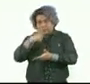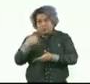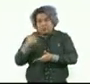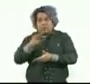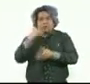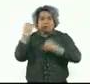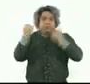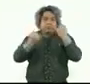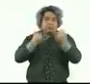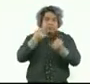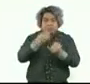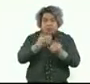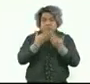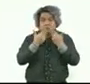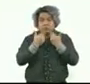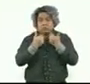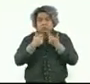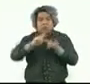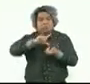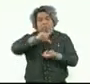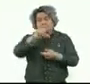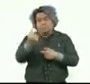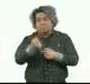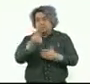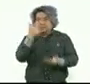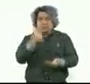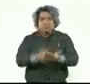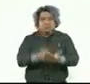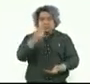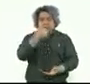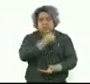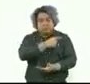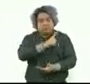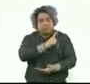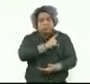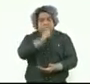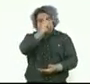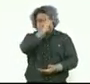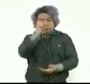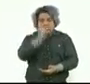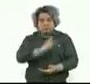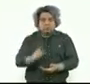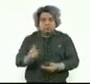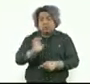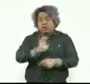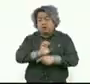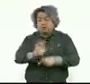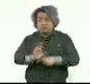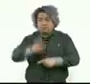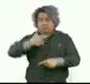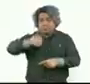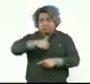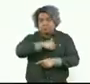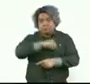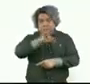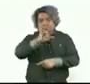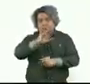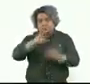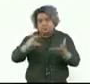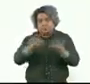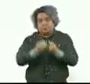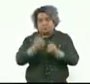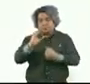un estado más crítico de salud. Entonces, hemos tenido un trabajo de colaboración con la Ciudad de